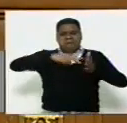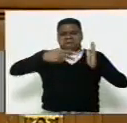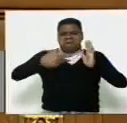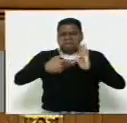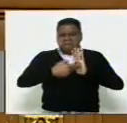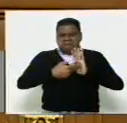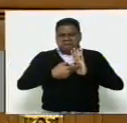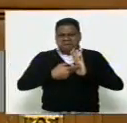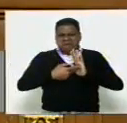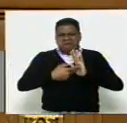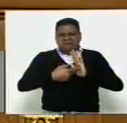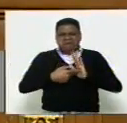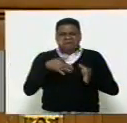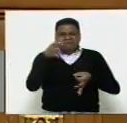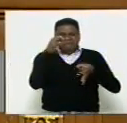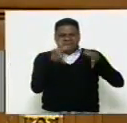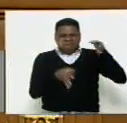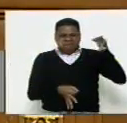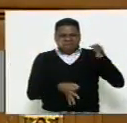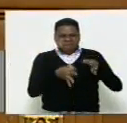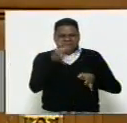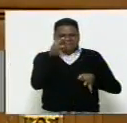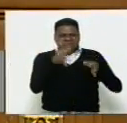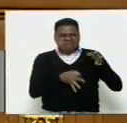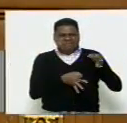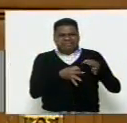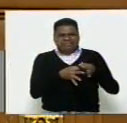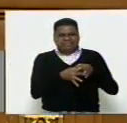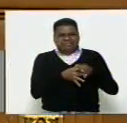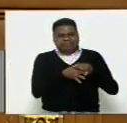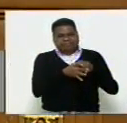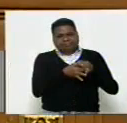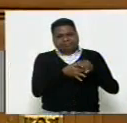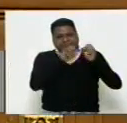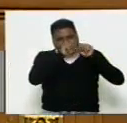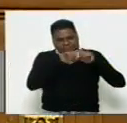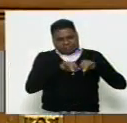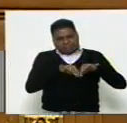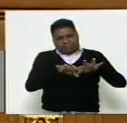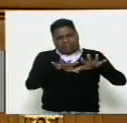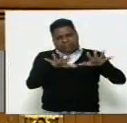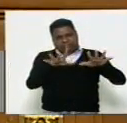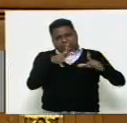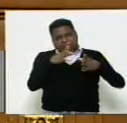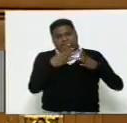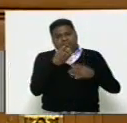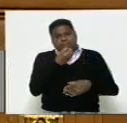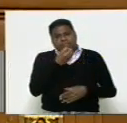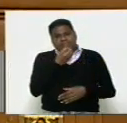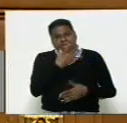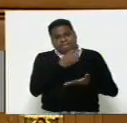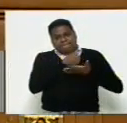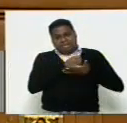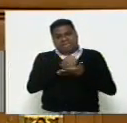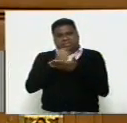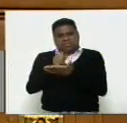significa justicia en la distribución de beneficios y